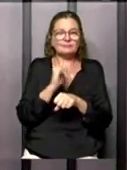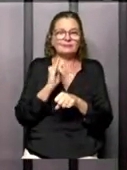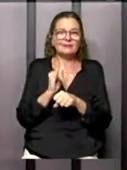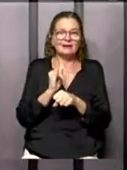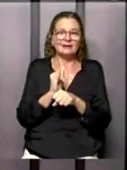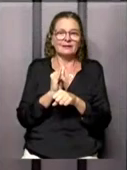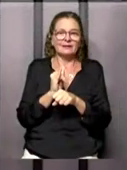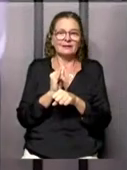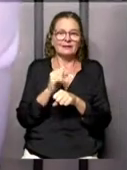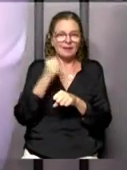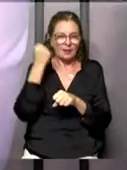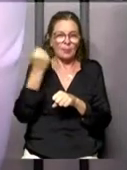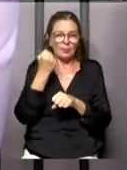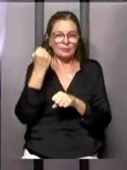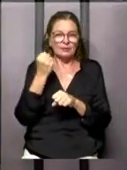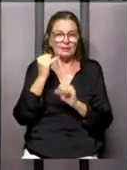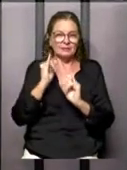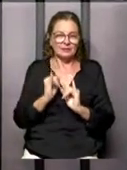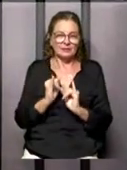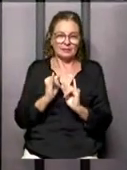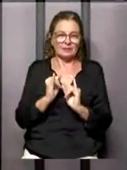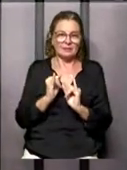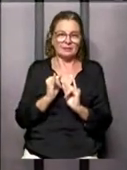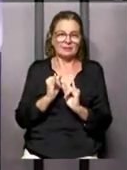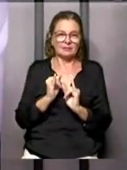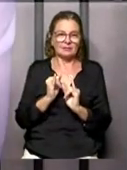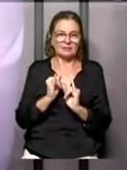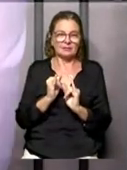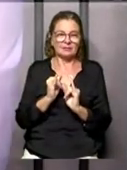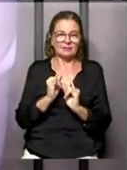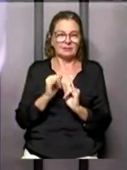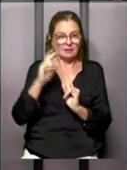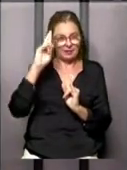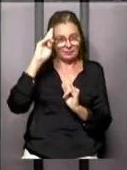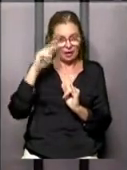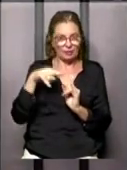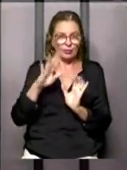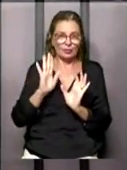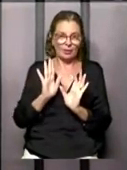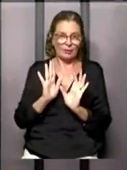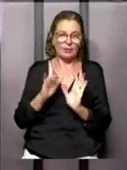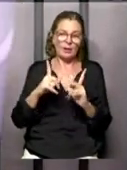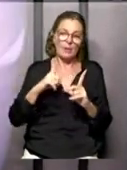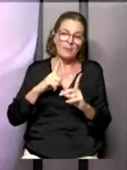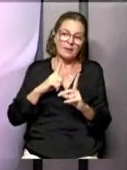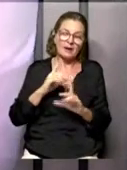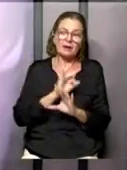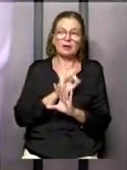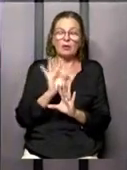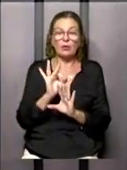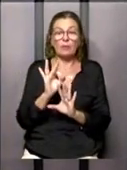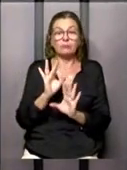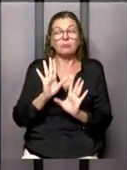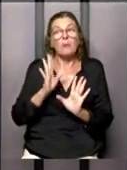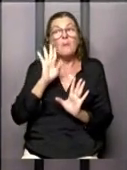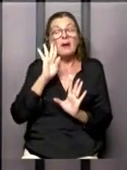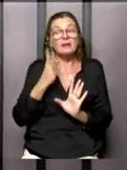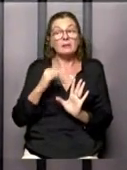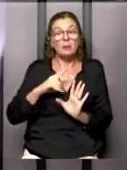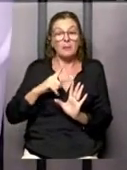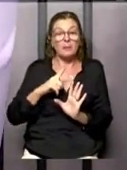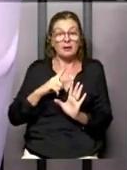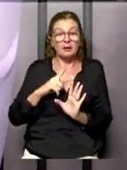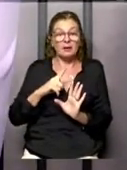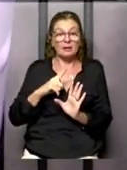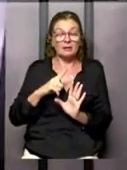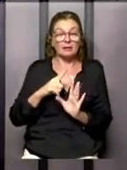Sí importa, en definitiva, que razonablemente se espere o se tienda a esperar los fallos de los